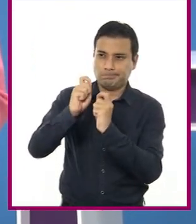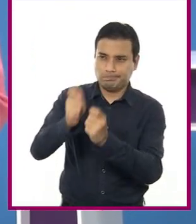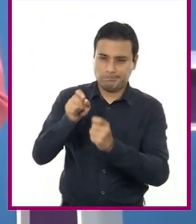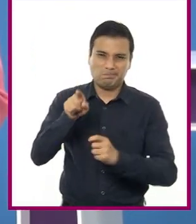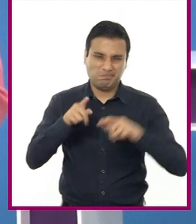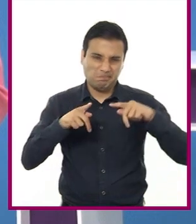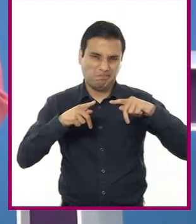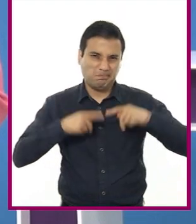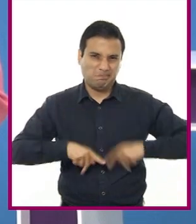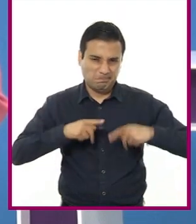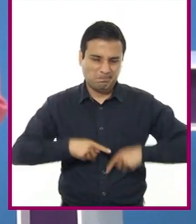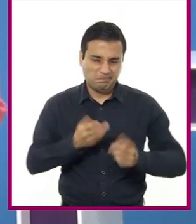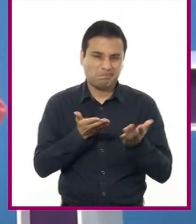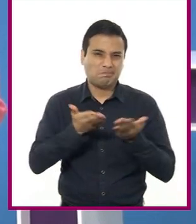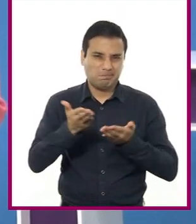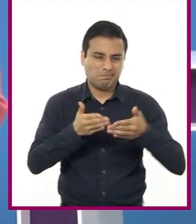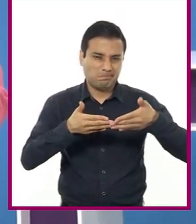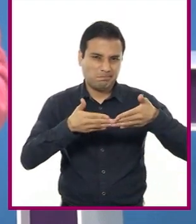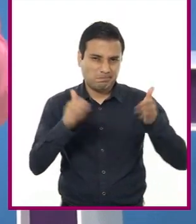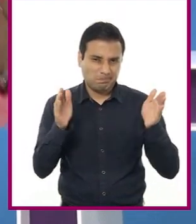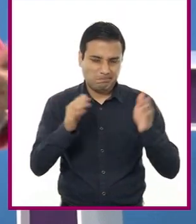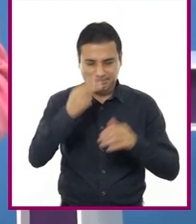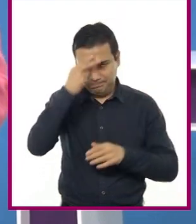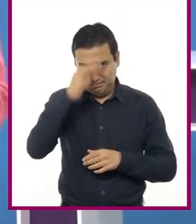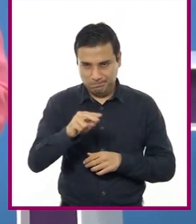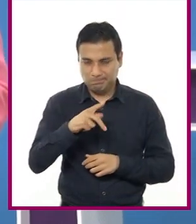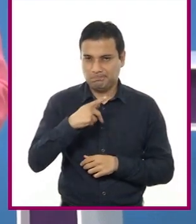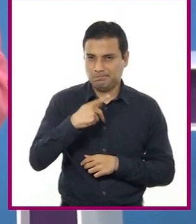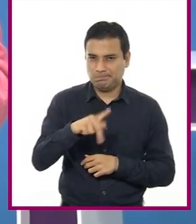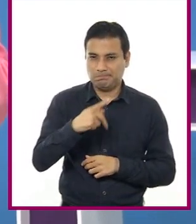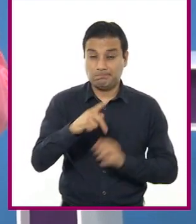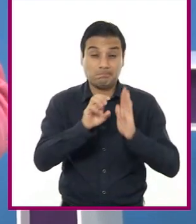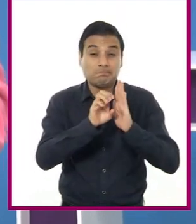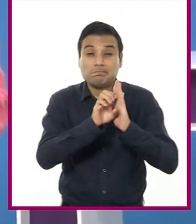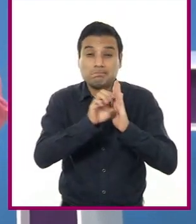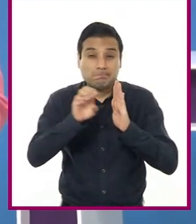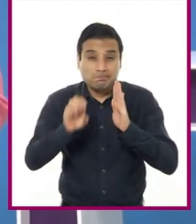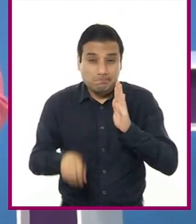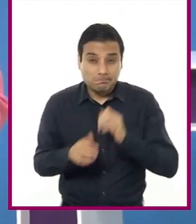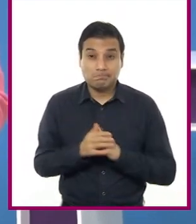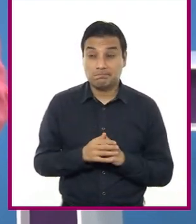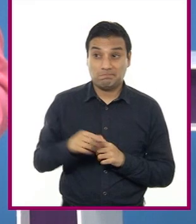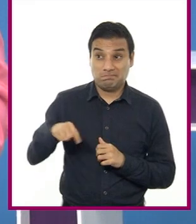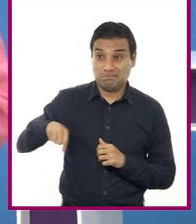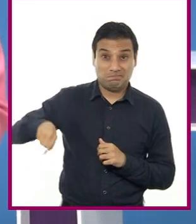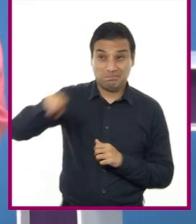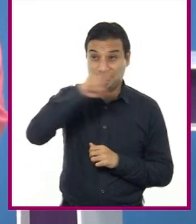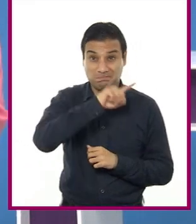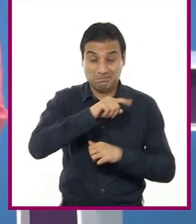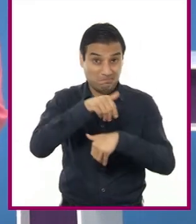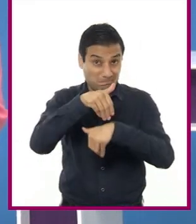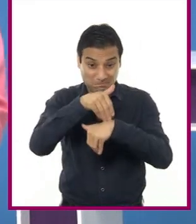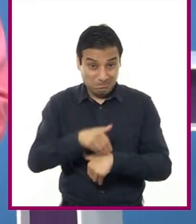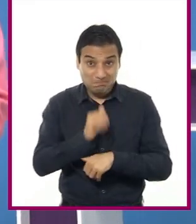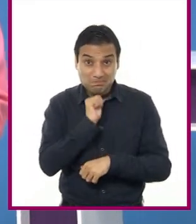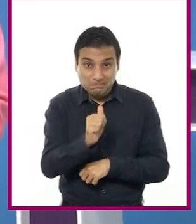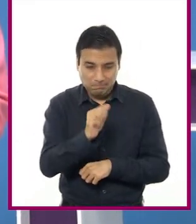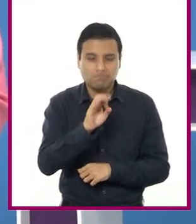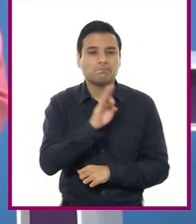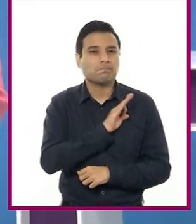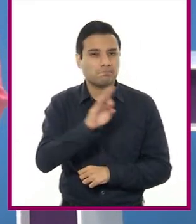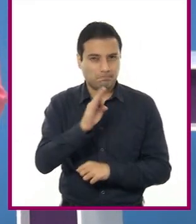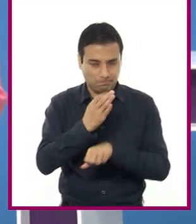servidores públicos en nuestro país y las sanciones a las que se hacen acreedores si no las cumplen.